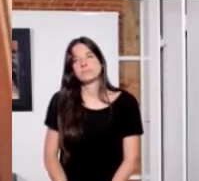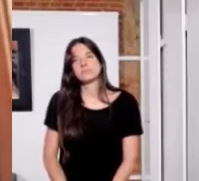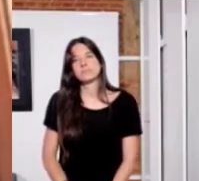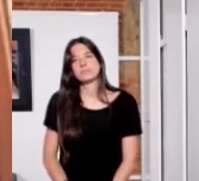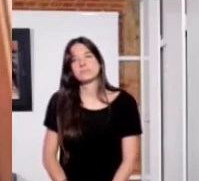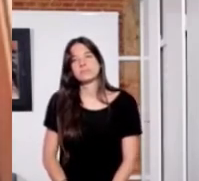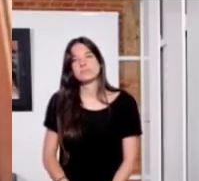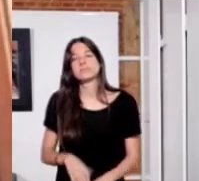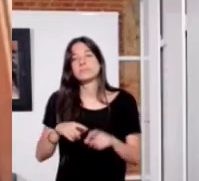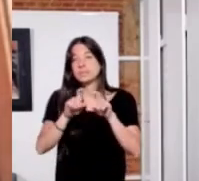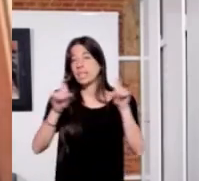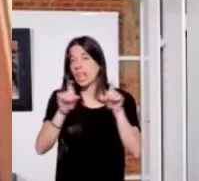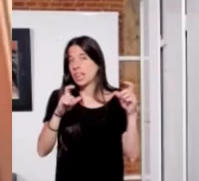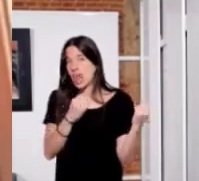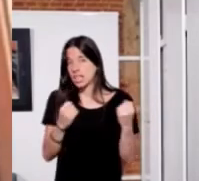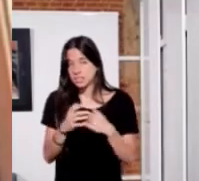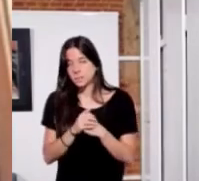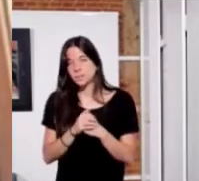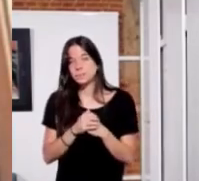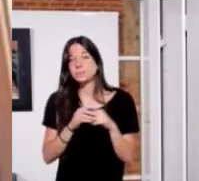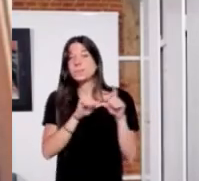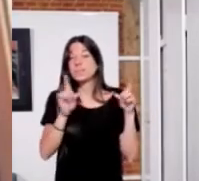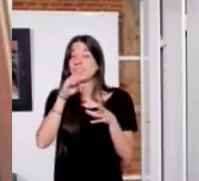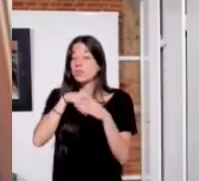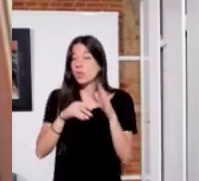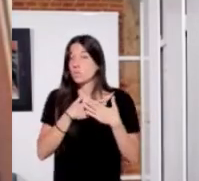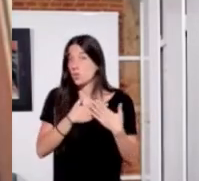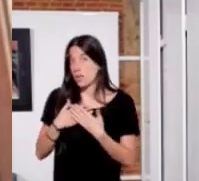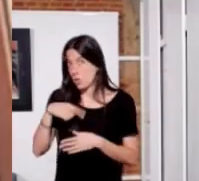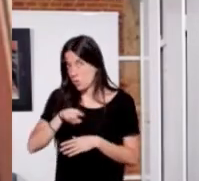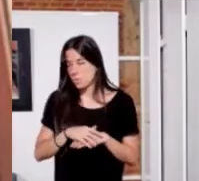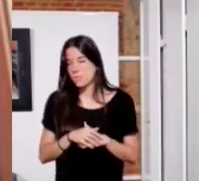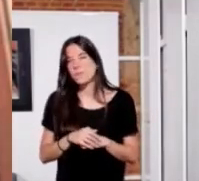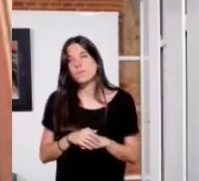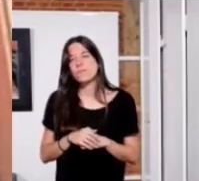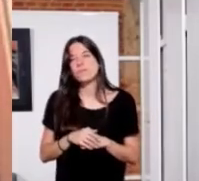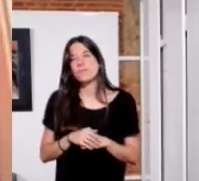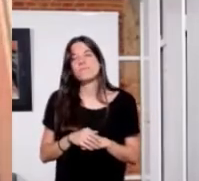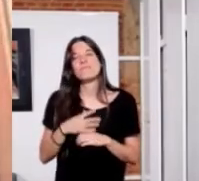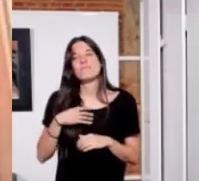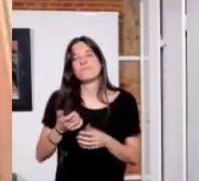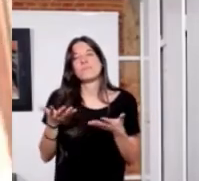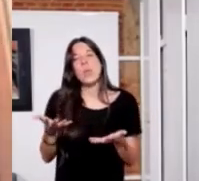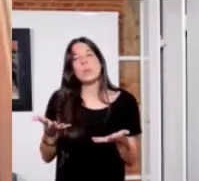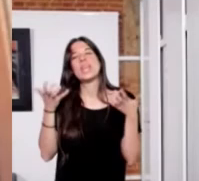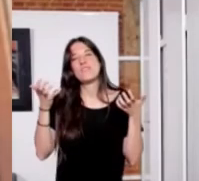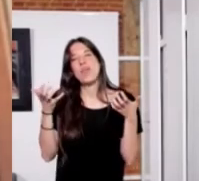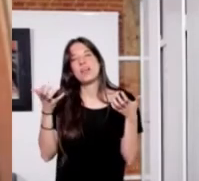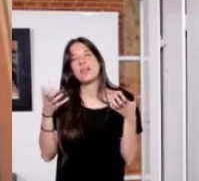Las entidades que forman al voluntariado pueden beneficiarse mucho de la